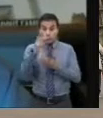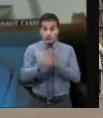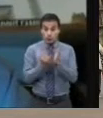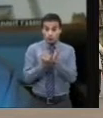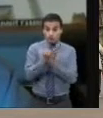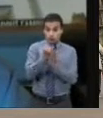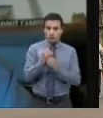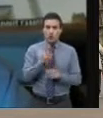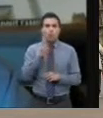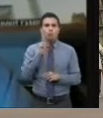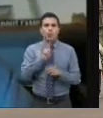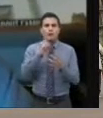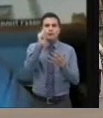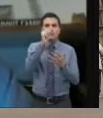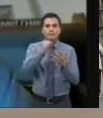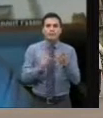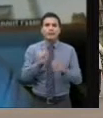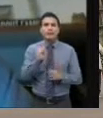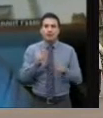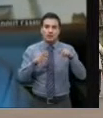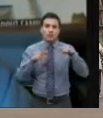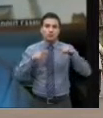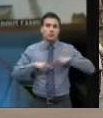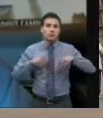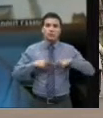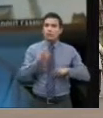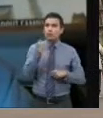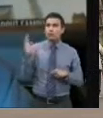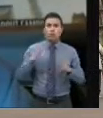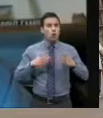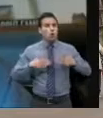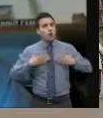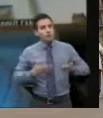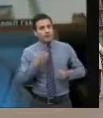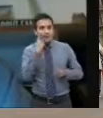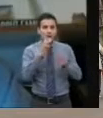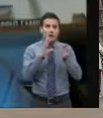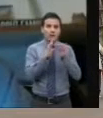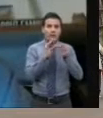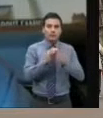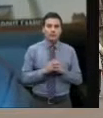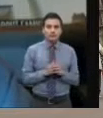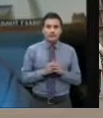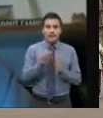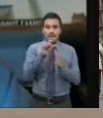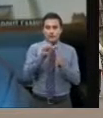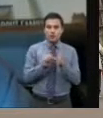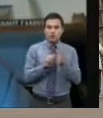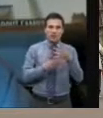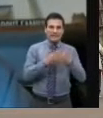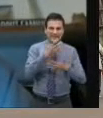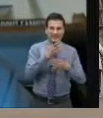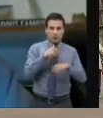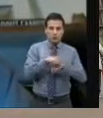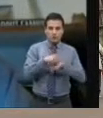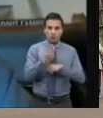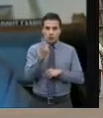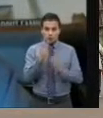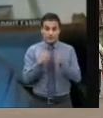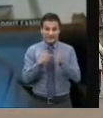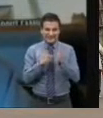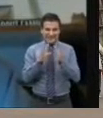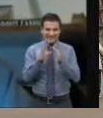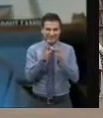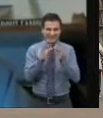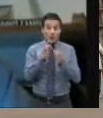basa en pruebas confesionales y no pruebas idóneas, toda vez que el artículo 15, numeral 2 del reglamento citado refiere que estas